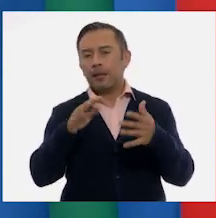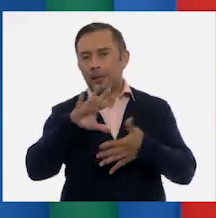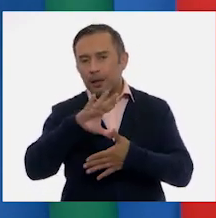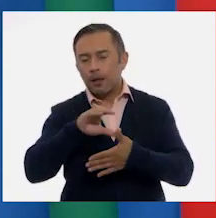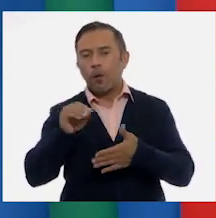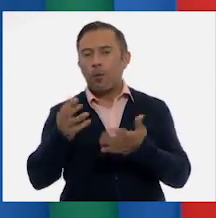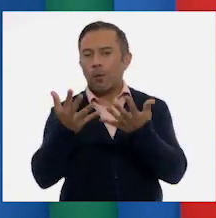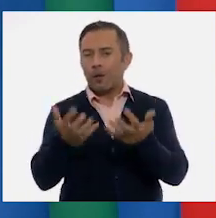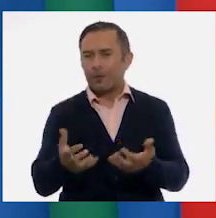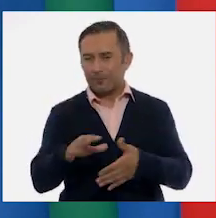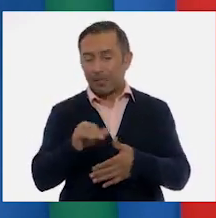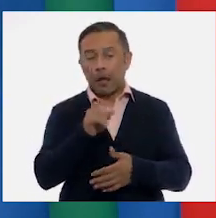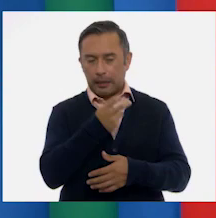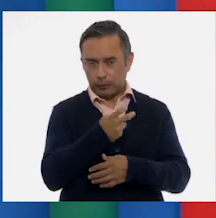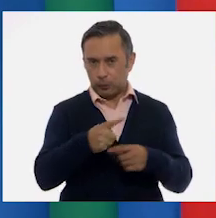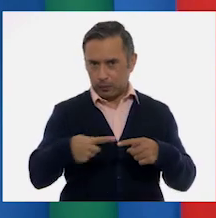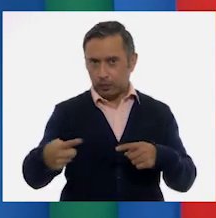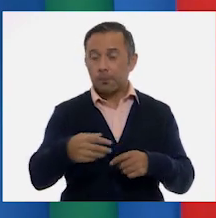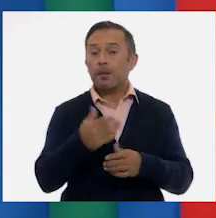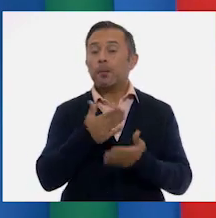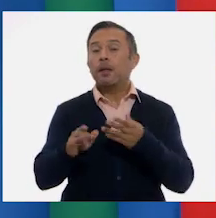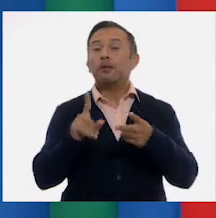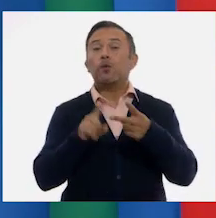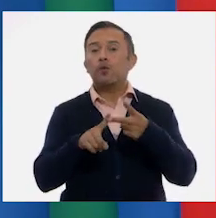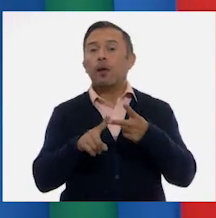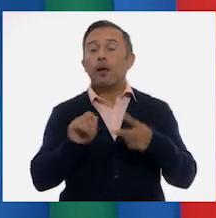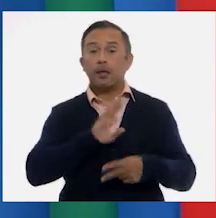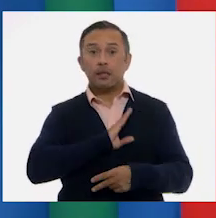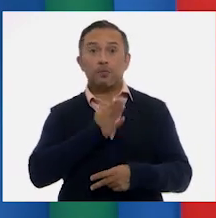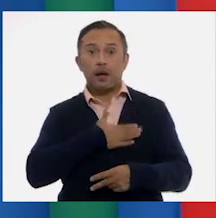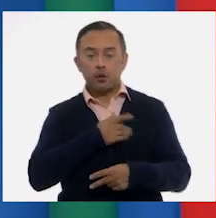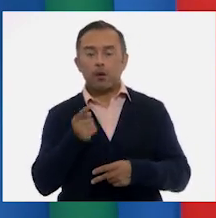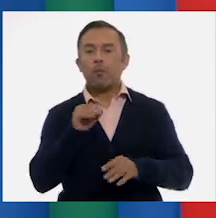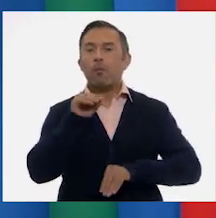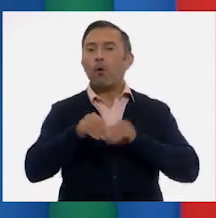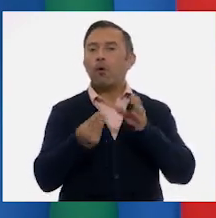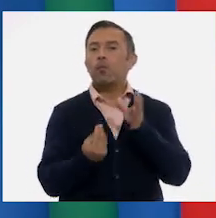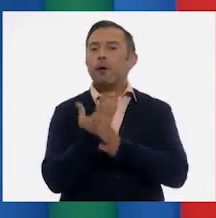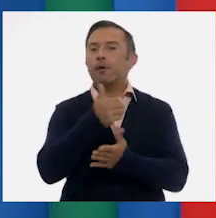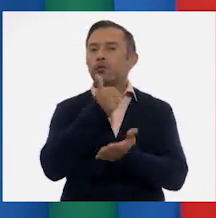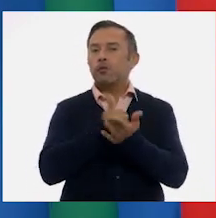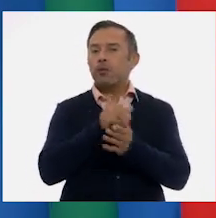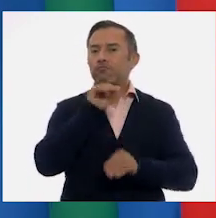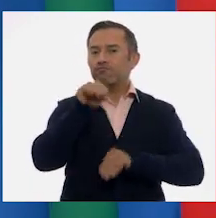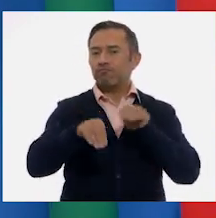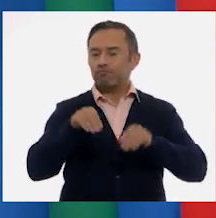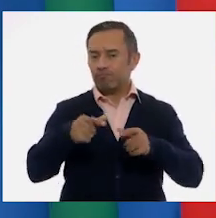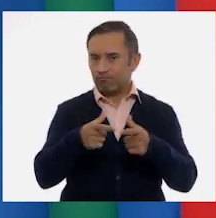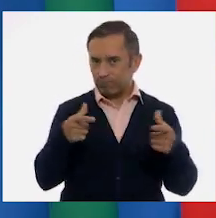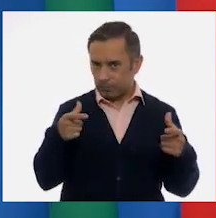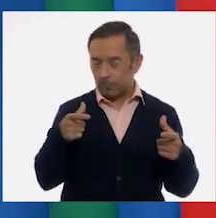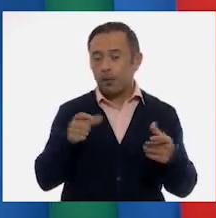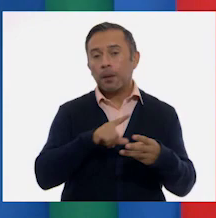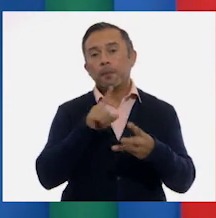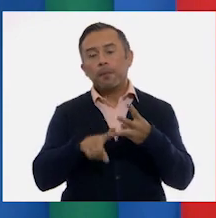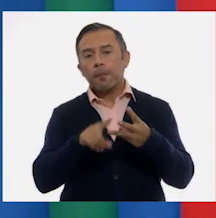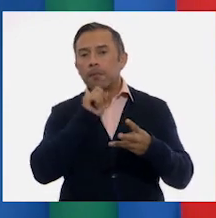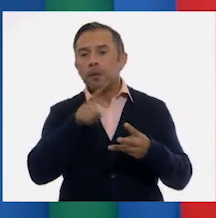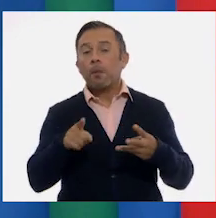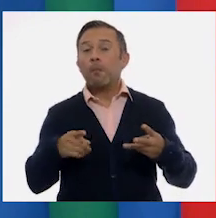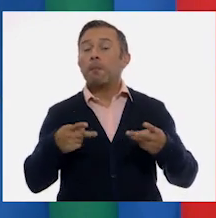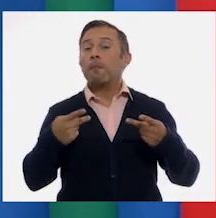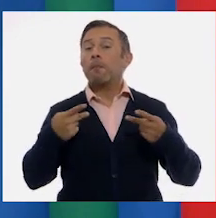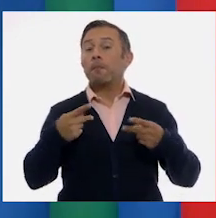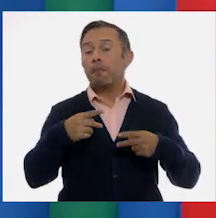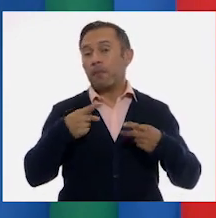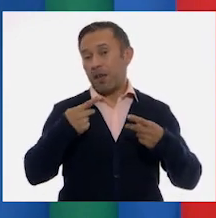fue la fundación de nuevas ciudades por parte de los españoles. Una más fue la disminución de la población indígena por las terribles